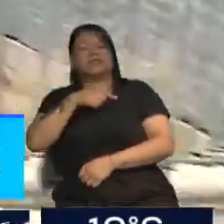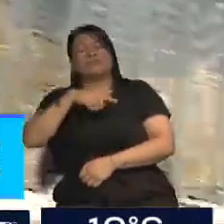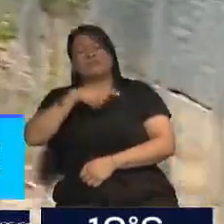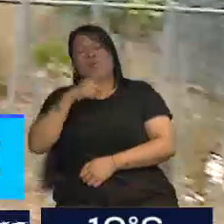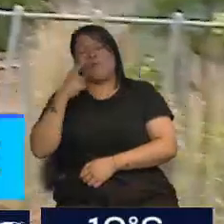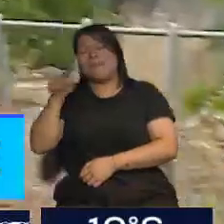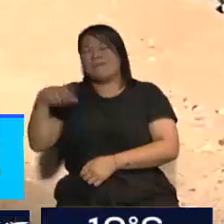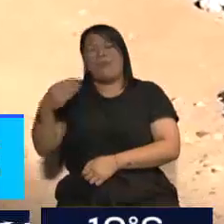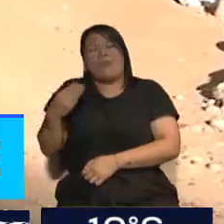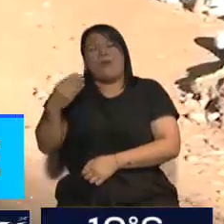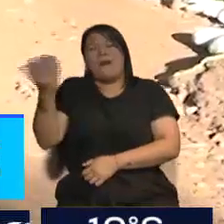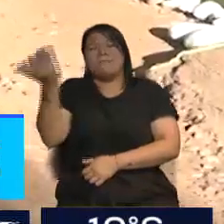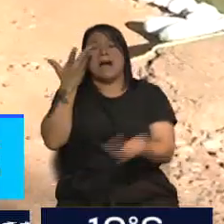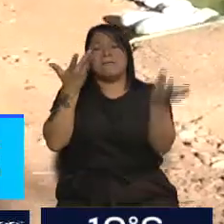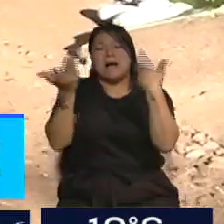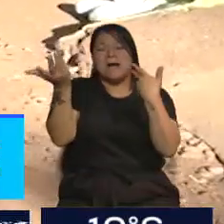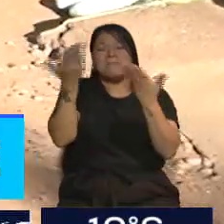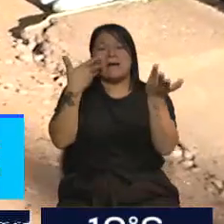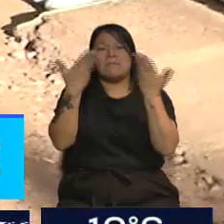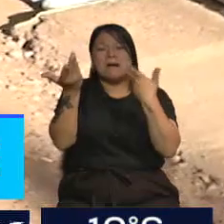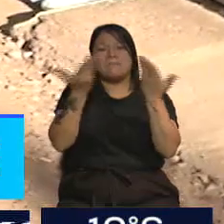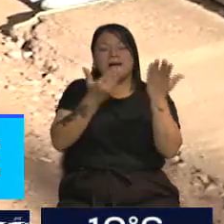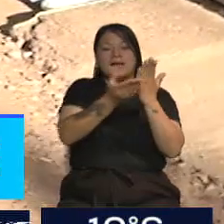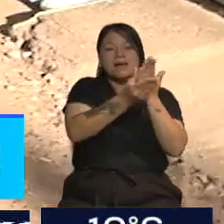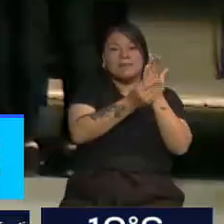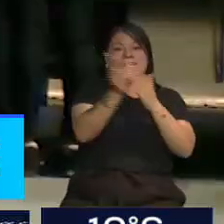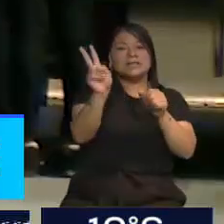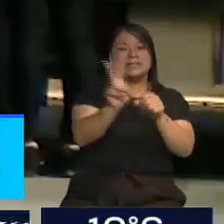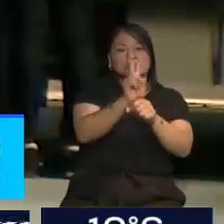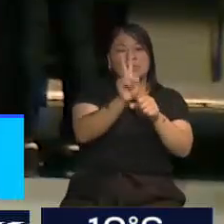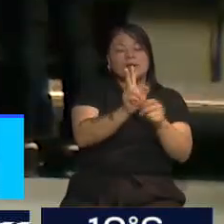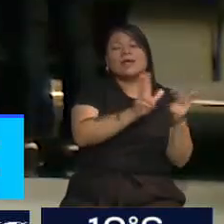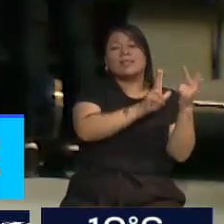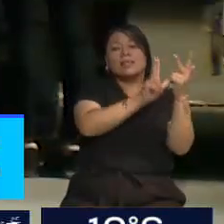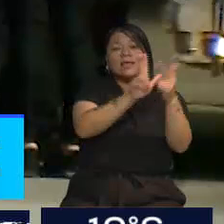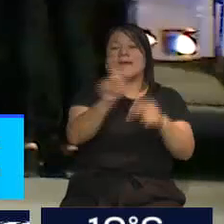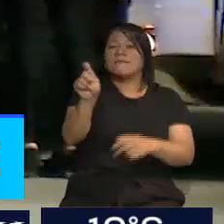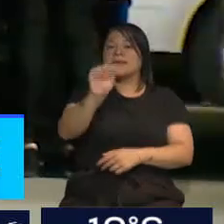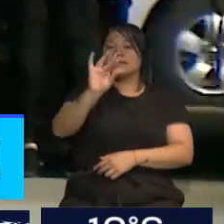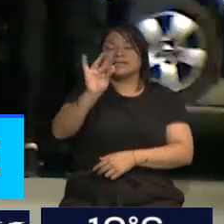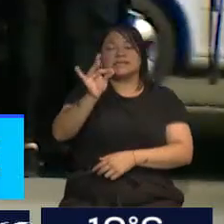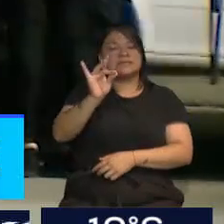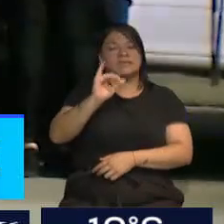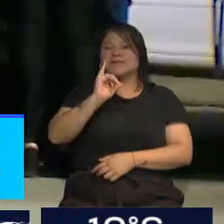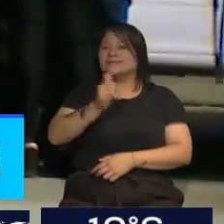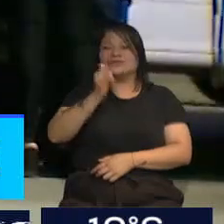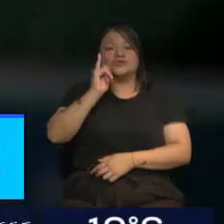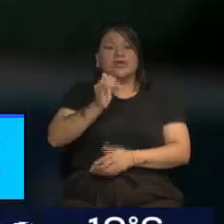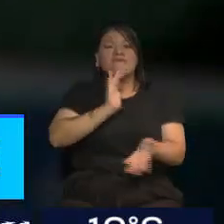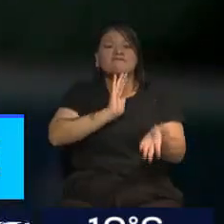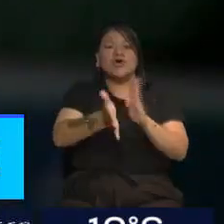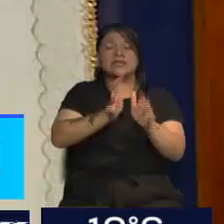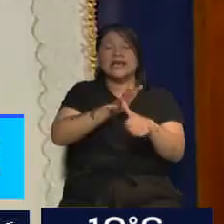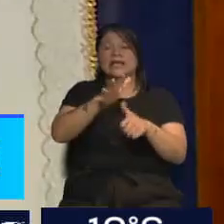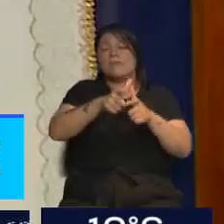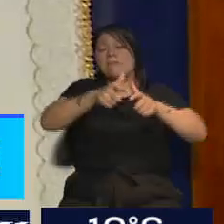violencia de género. Según la ministra de Seguridad, diciembre es un mes en el que estadísticamente aumenta la violencia de